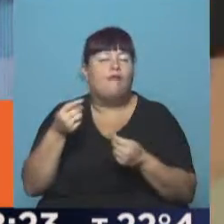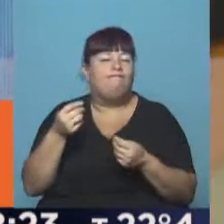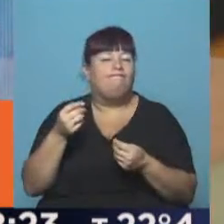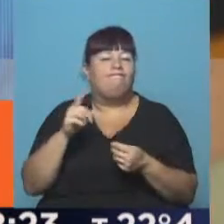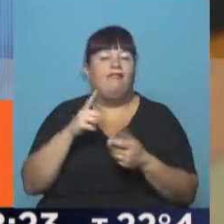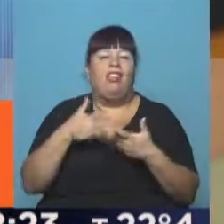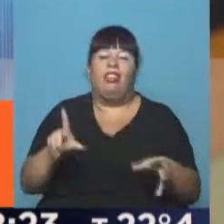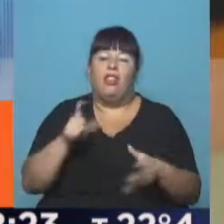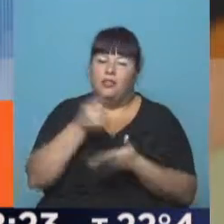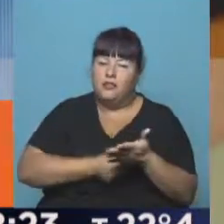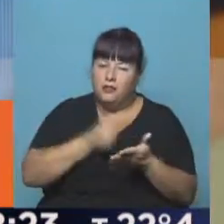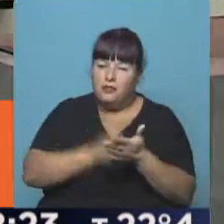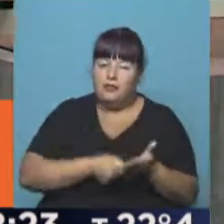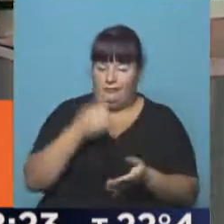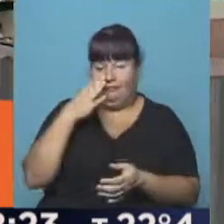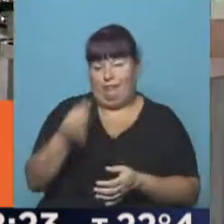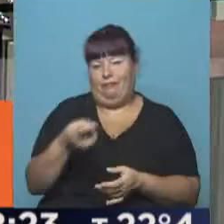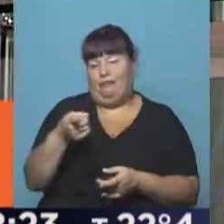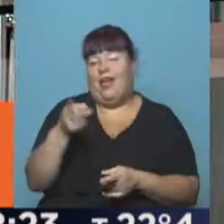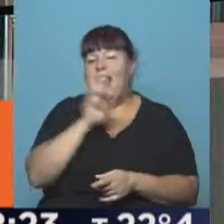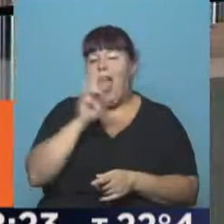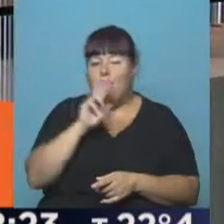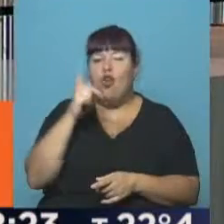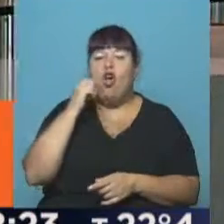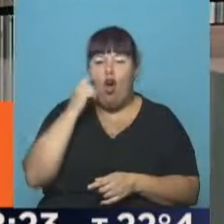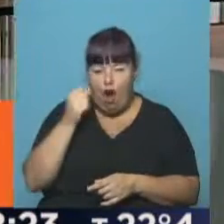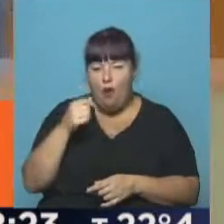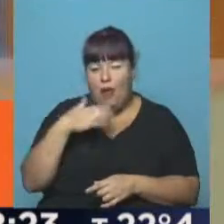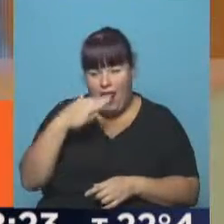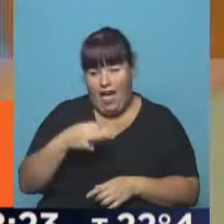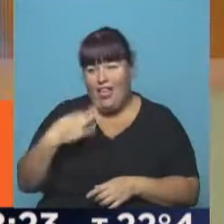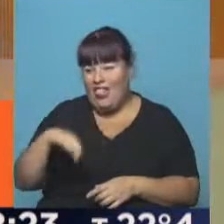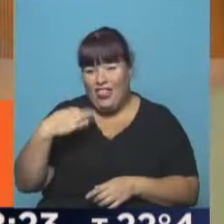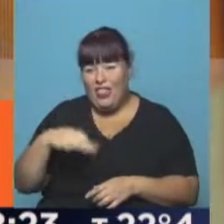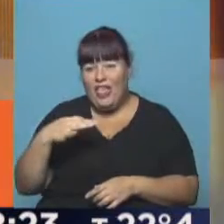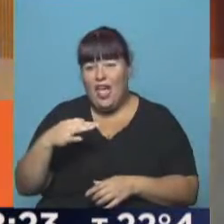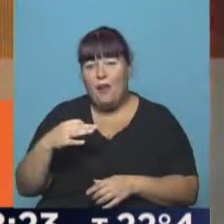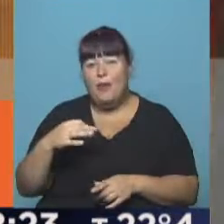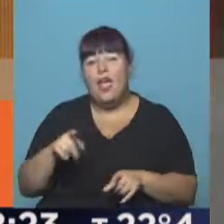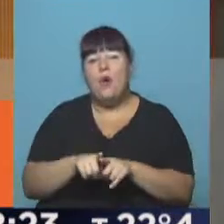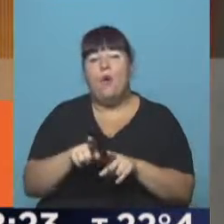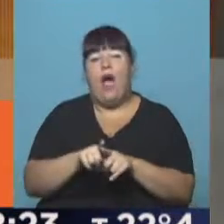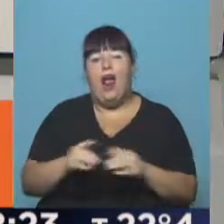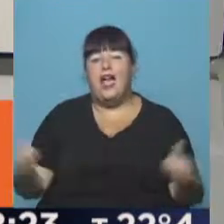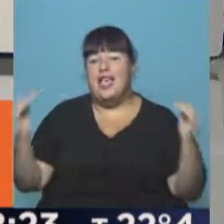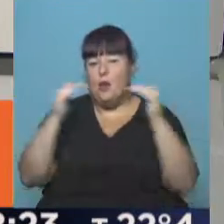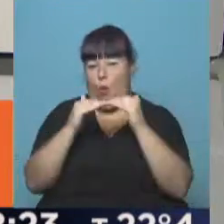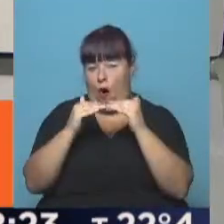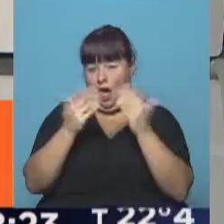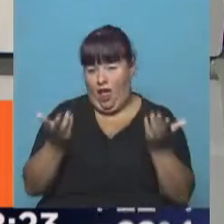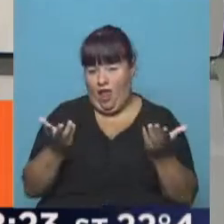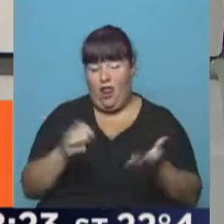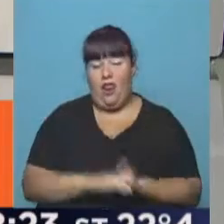se rinde frente a la evidencia de que las mujeres y los varones, la verdad, deberían poder tener oportunidades